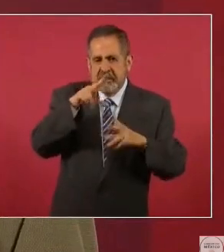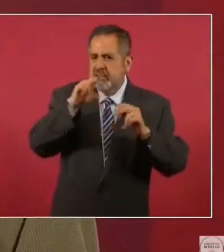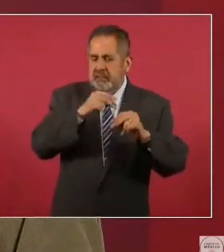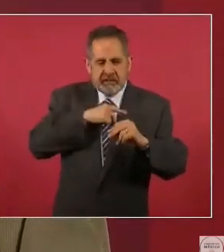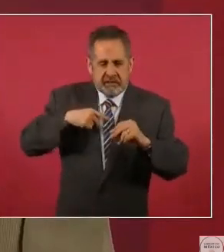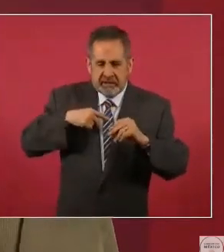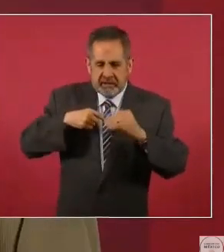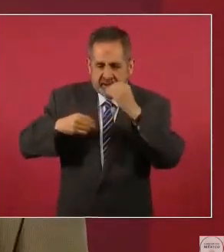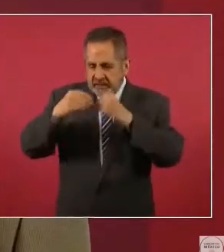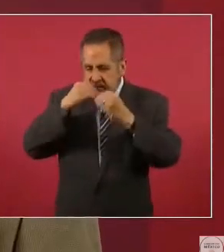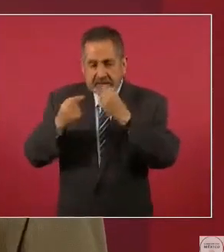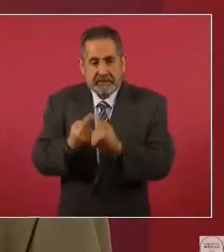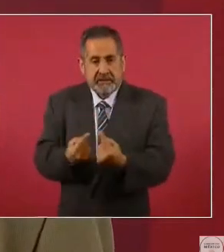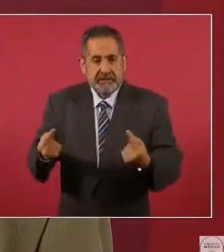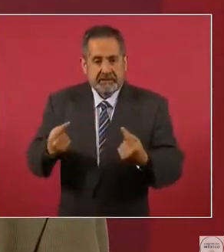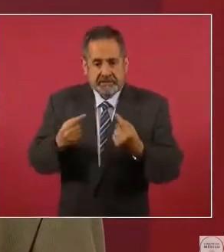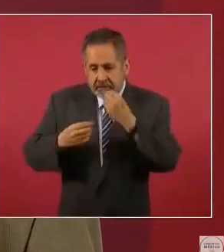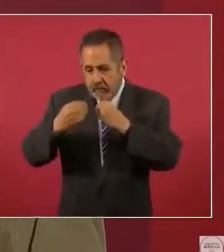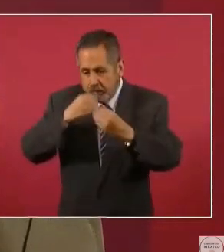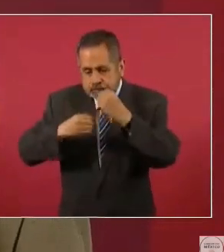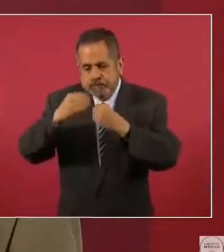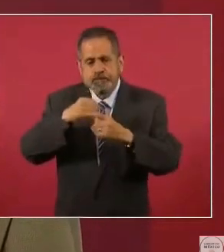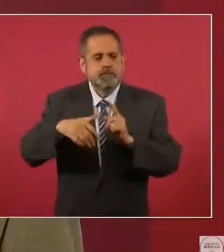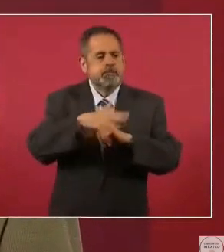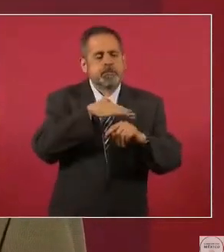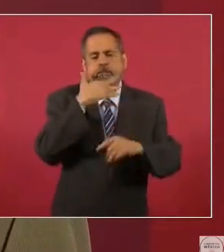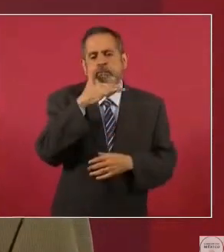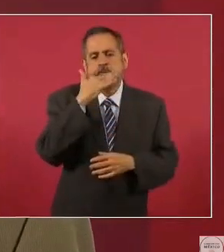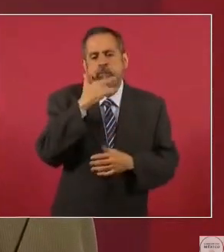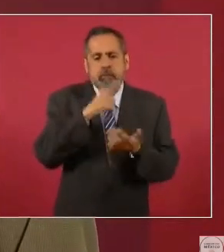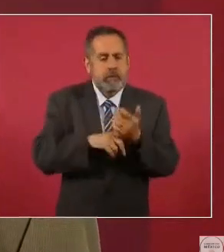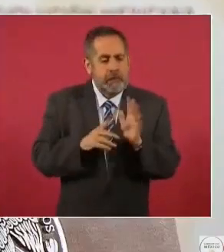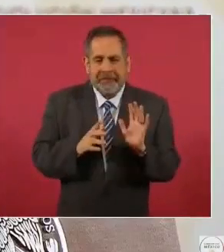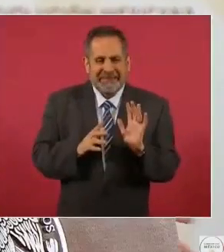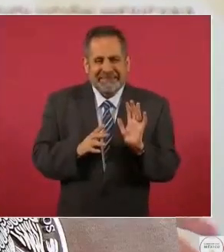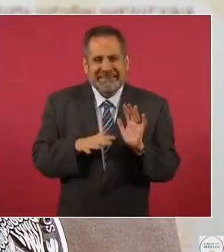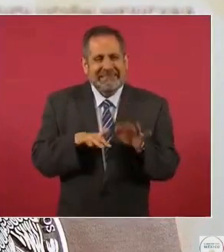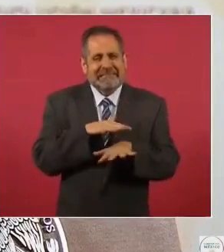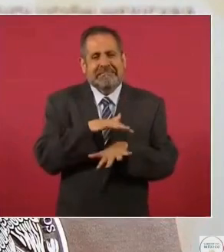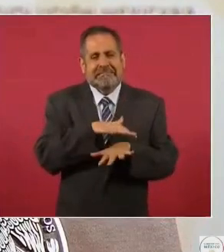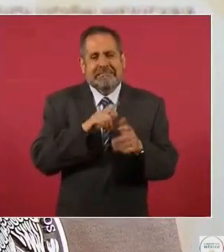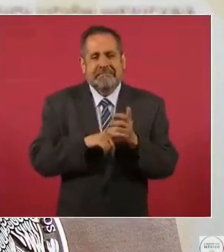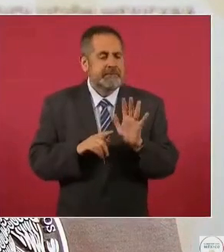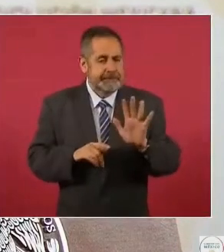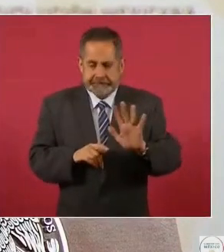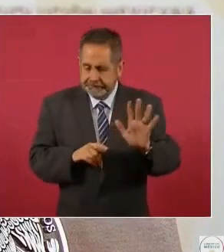que nuestra niñez esté rodeada de alimentos o de